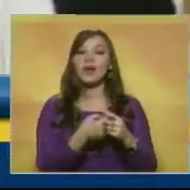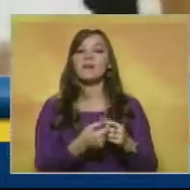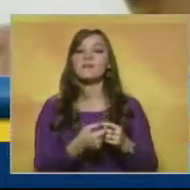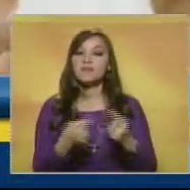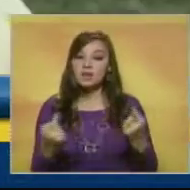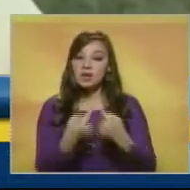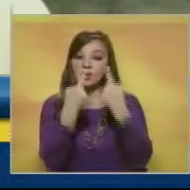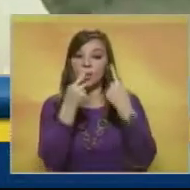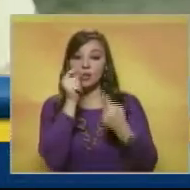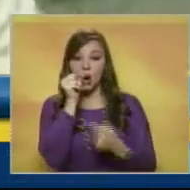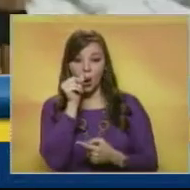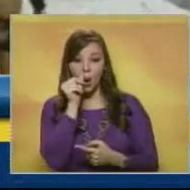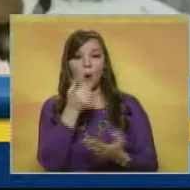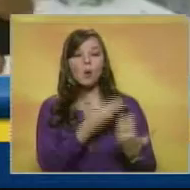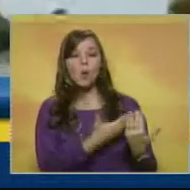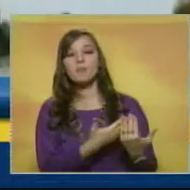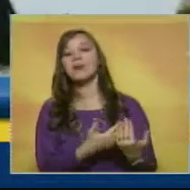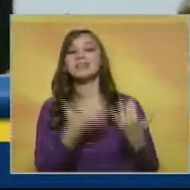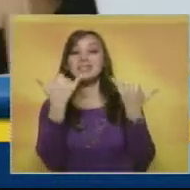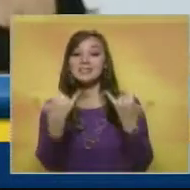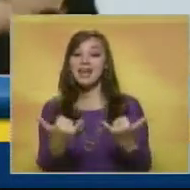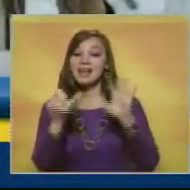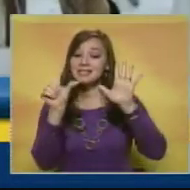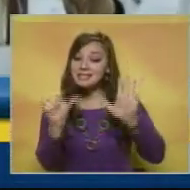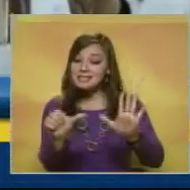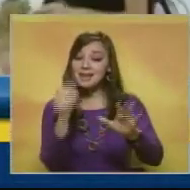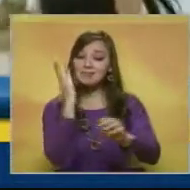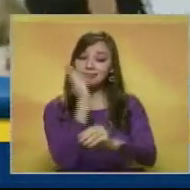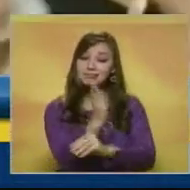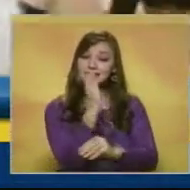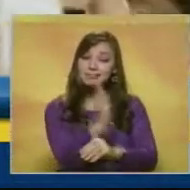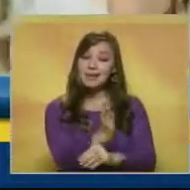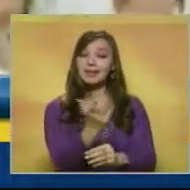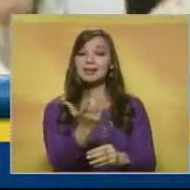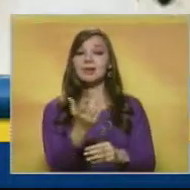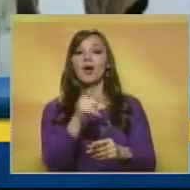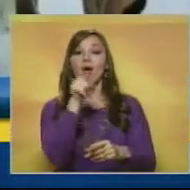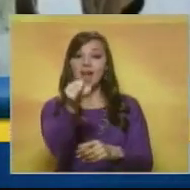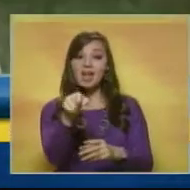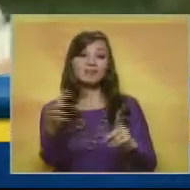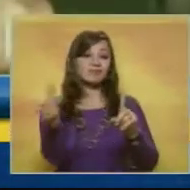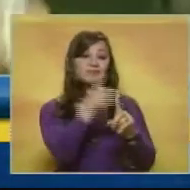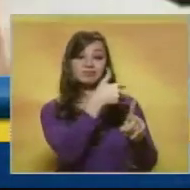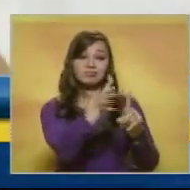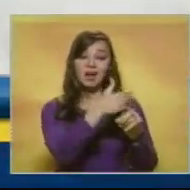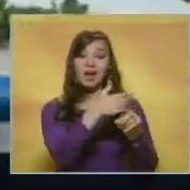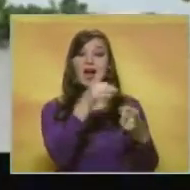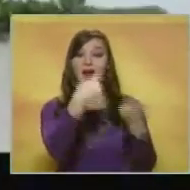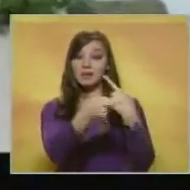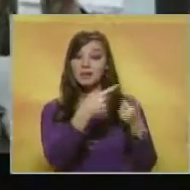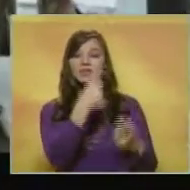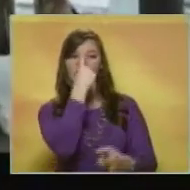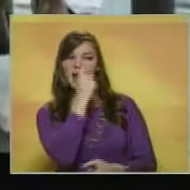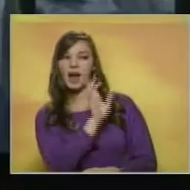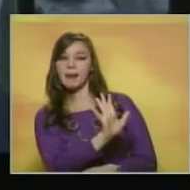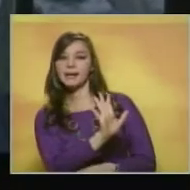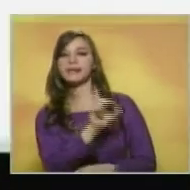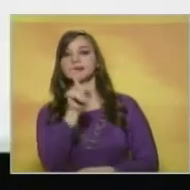de danza Kuduro pesan 6 cargos, incluyendo violencia doméstica, maltrato y amenazas.